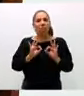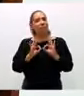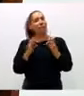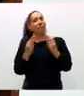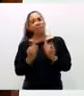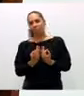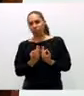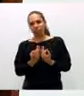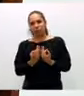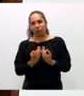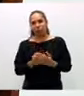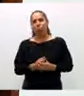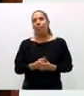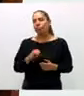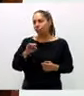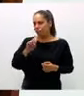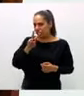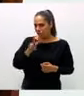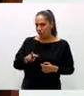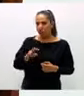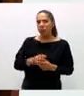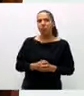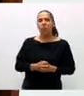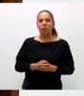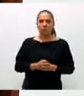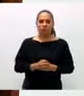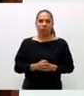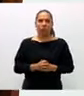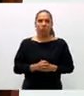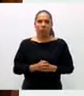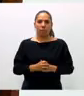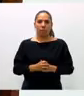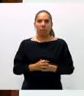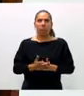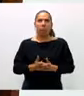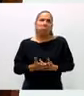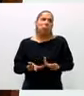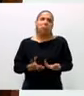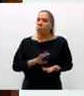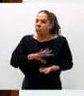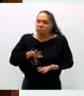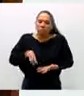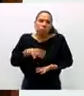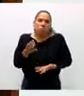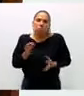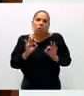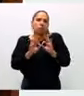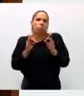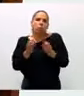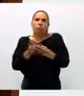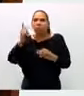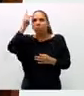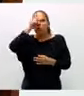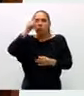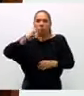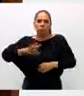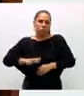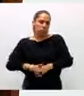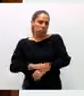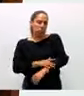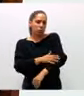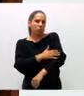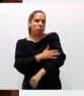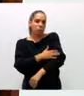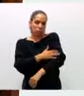Bueno, nuevamente aquí hay que desarrollar estrategias para el desarrollo socioemocional.